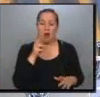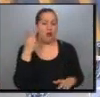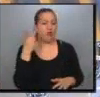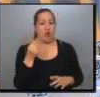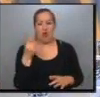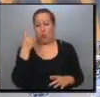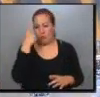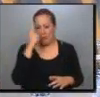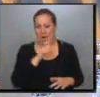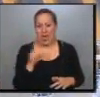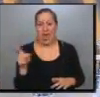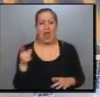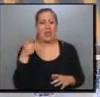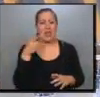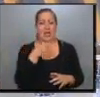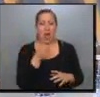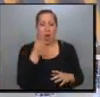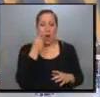creer